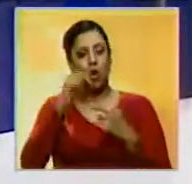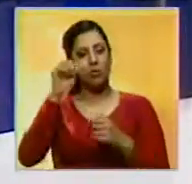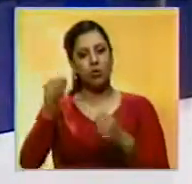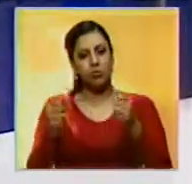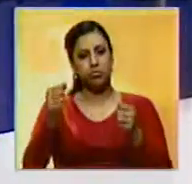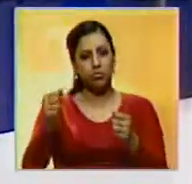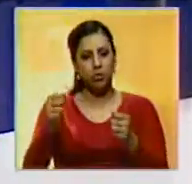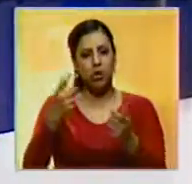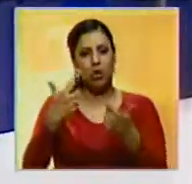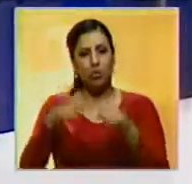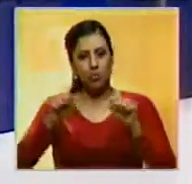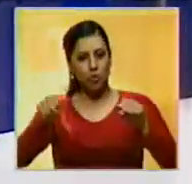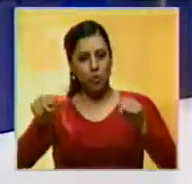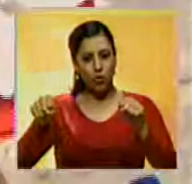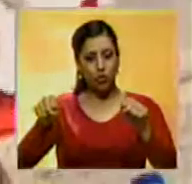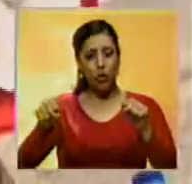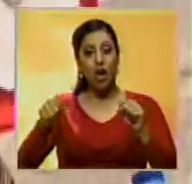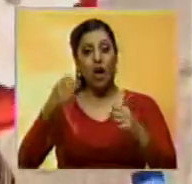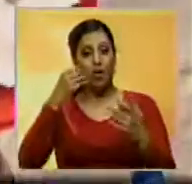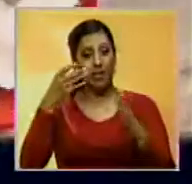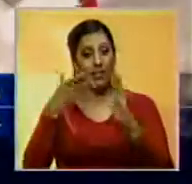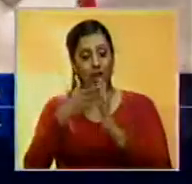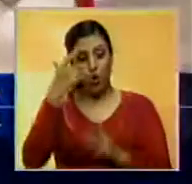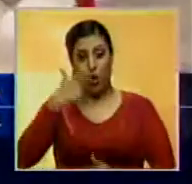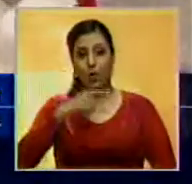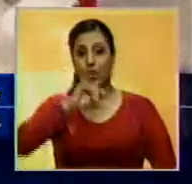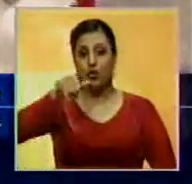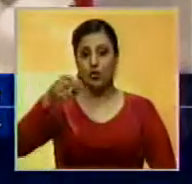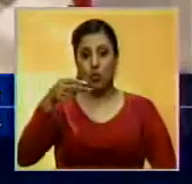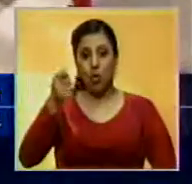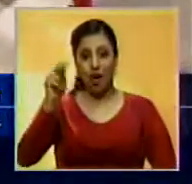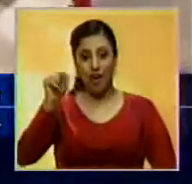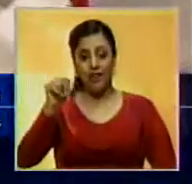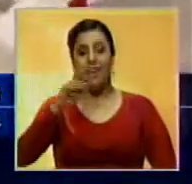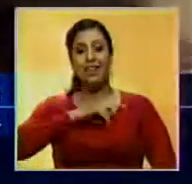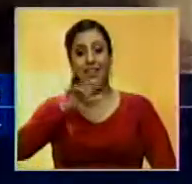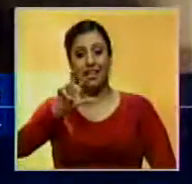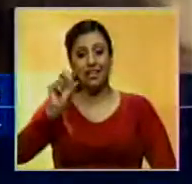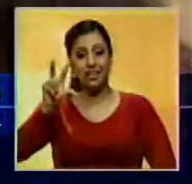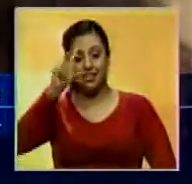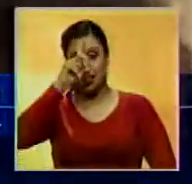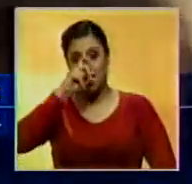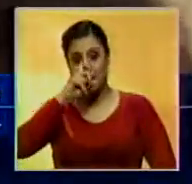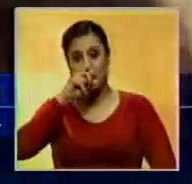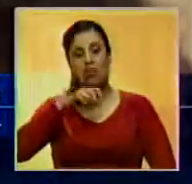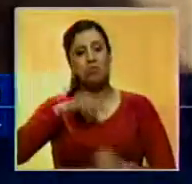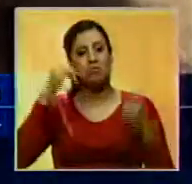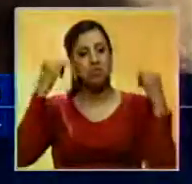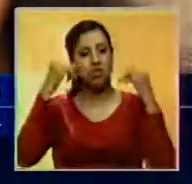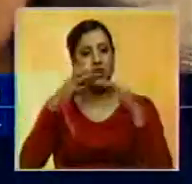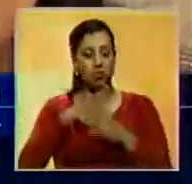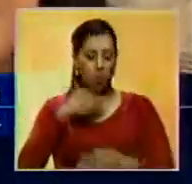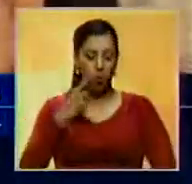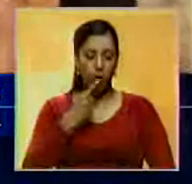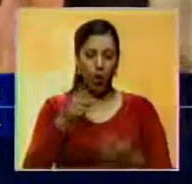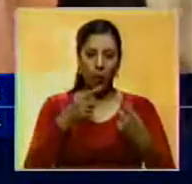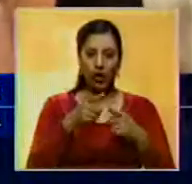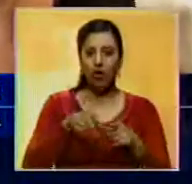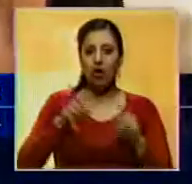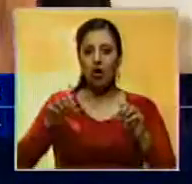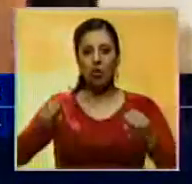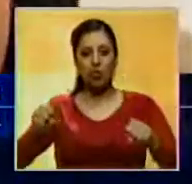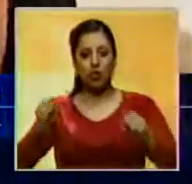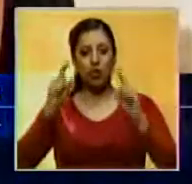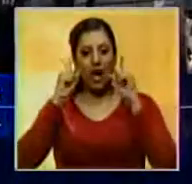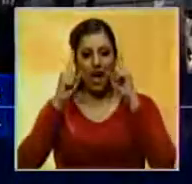circulaba en su motocicleta. Aseguran que Joan José González Viñoles, de 33 años, venía de celebrar su cumpleaños y cuando pasaba por una